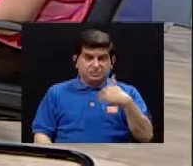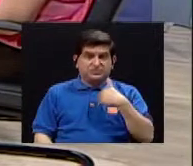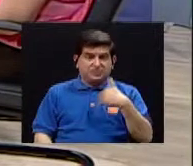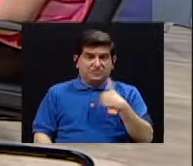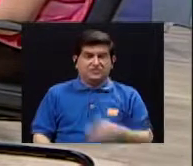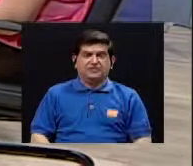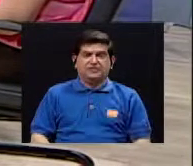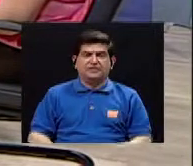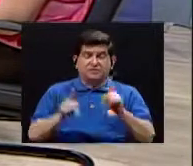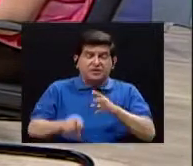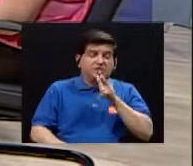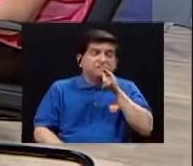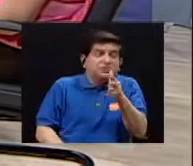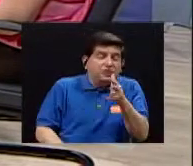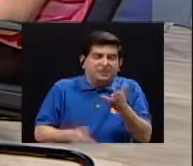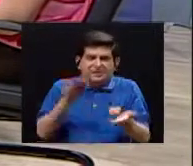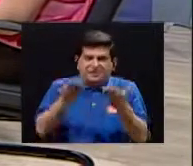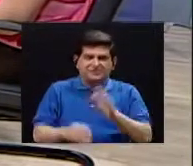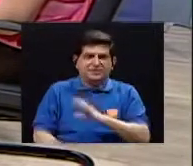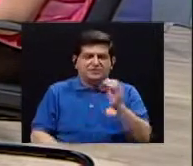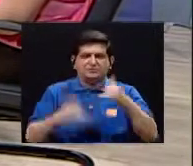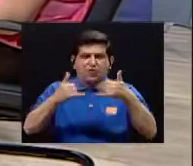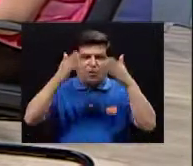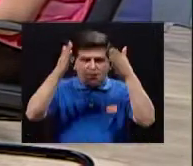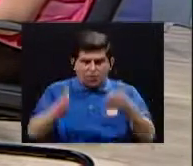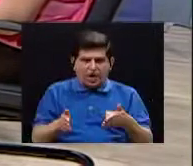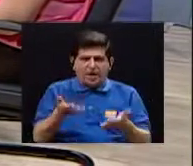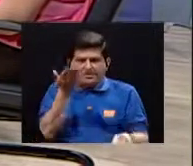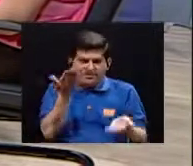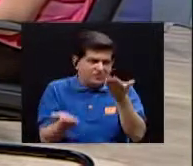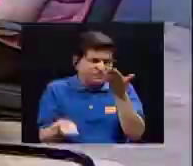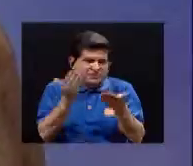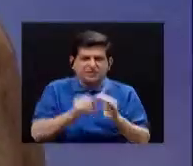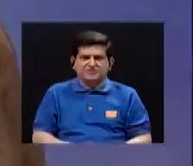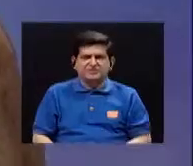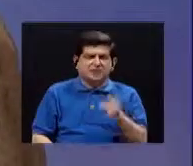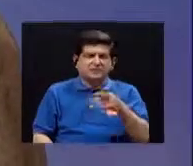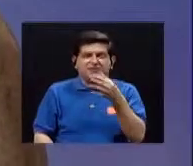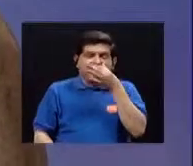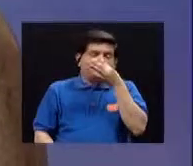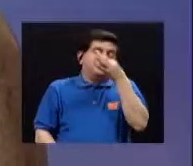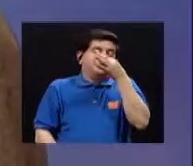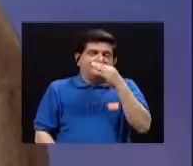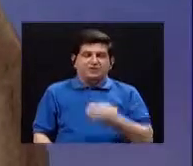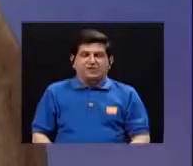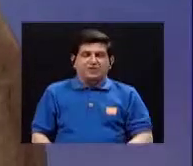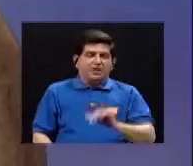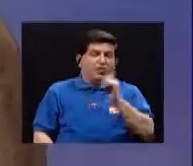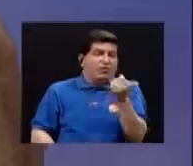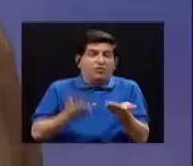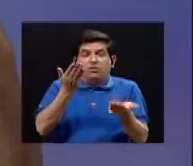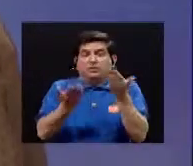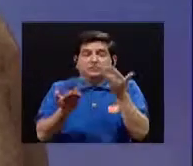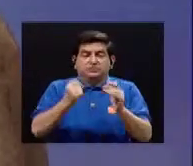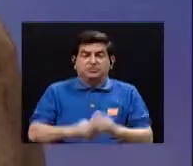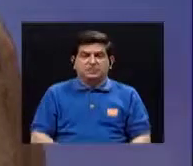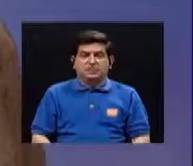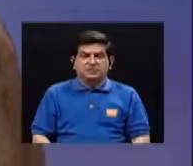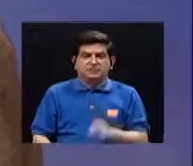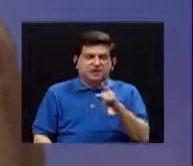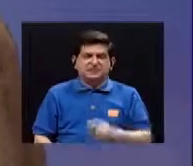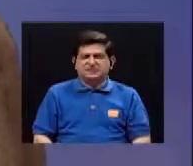vos tenés aquel que el que se vomitó verdad digamos sobre el jugador aquel que estaba enamorado y tenés aquel que